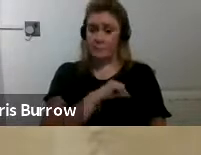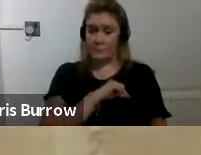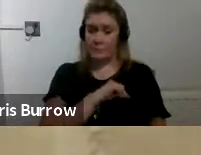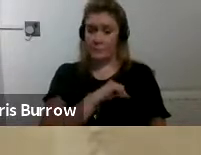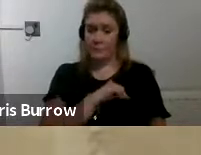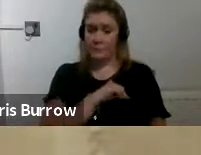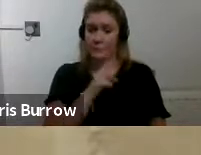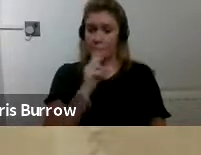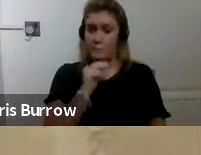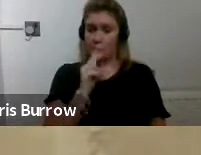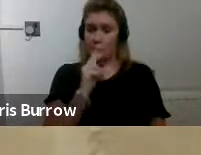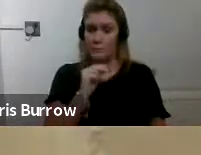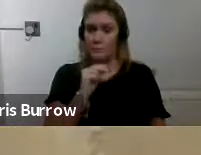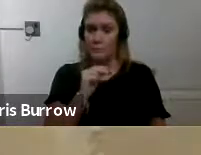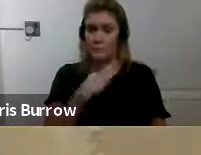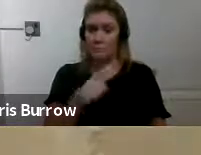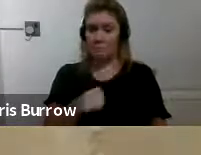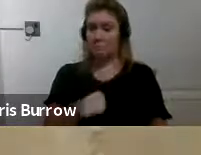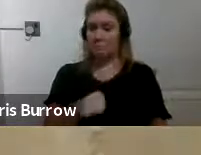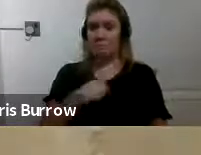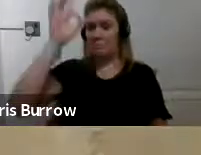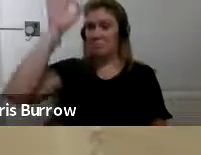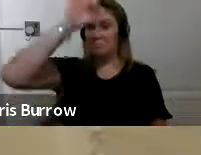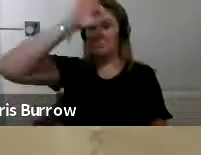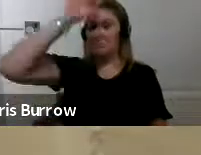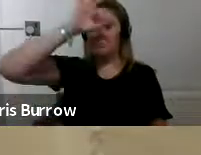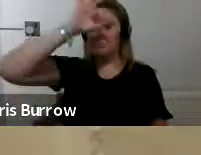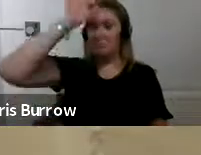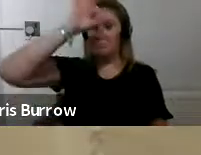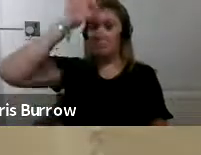I know nothing.